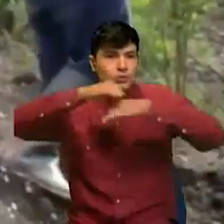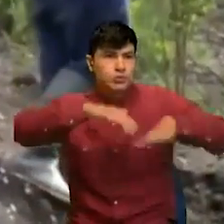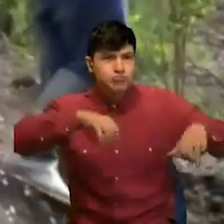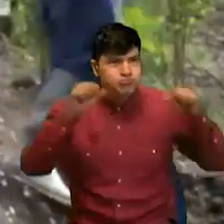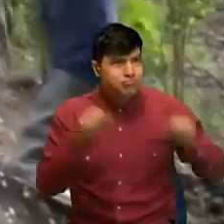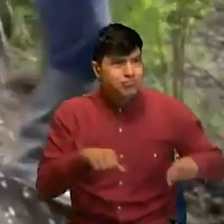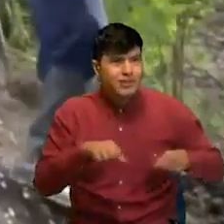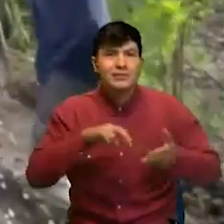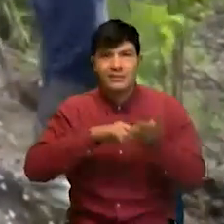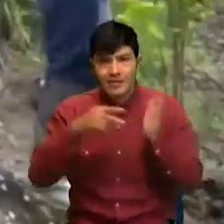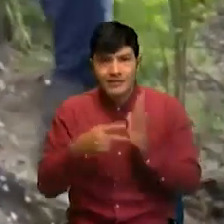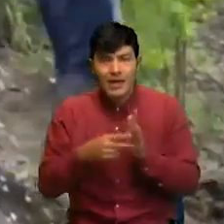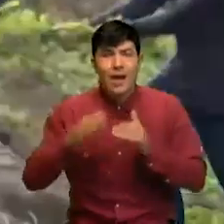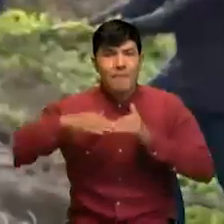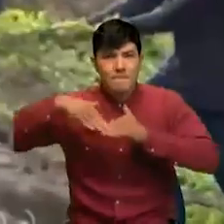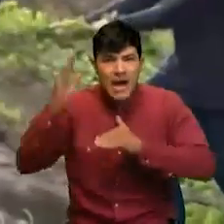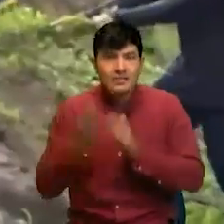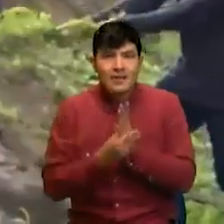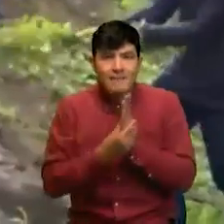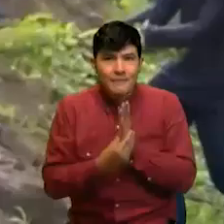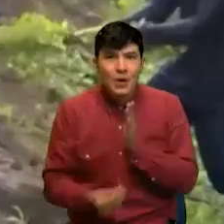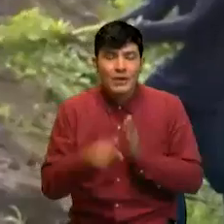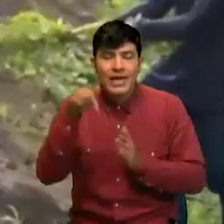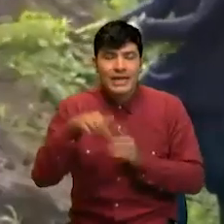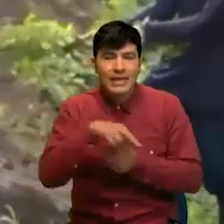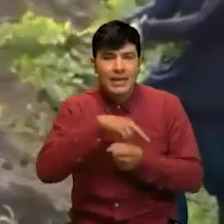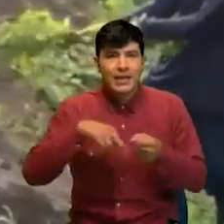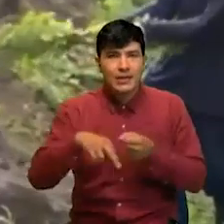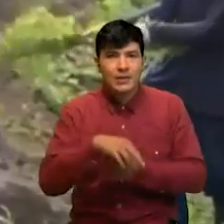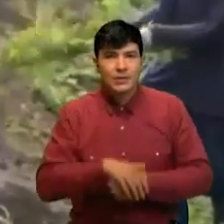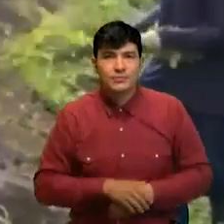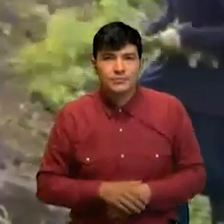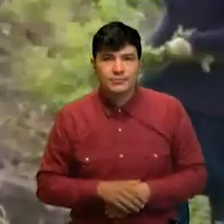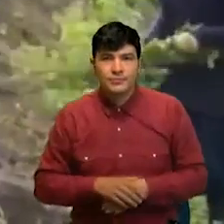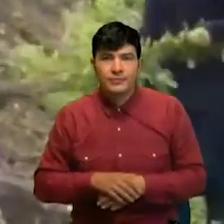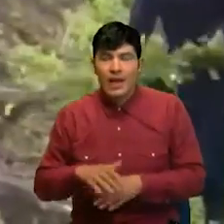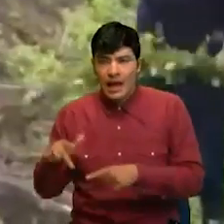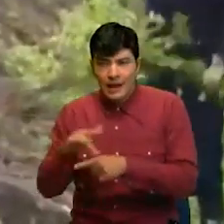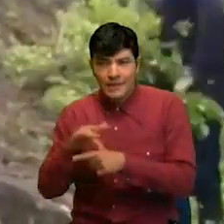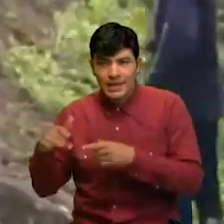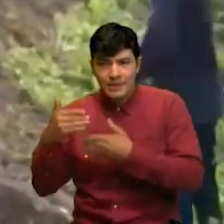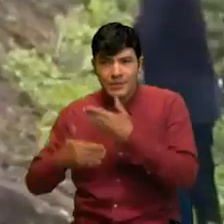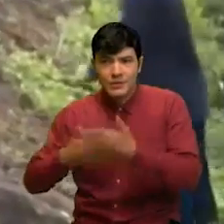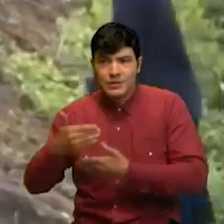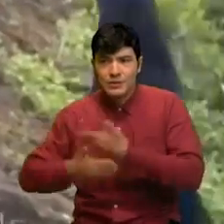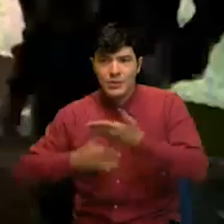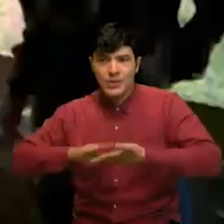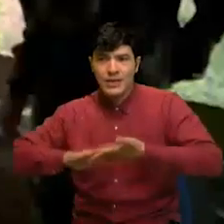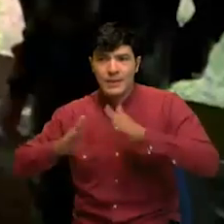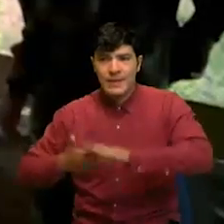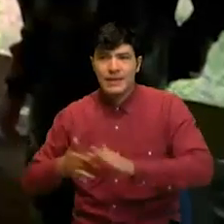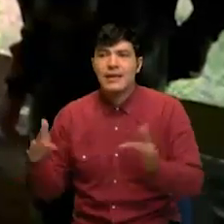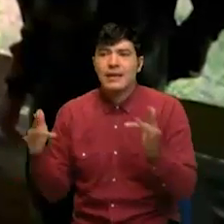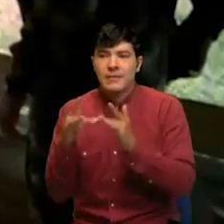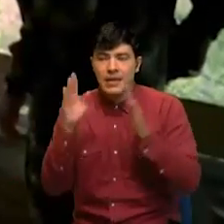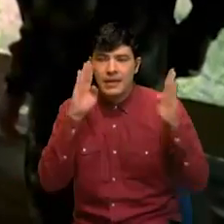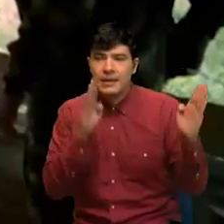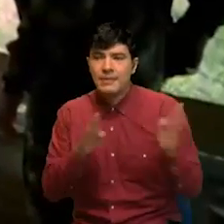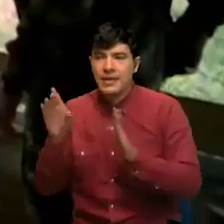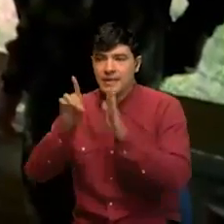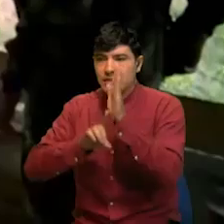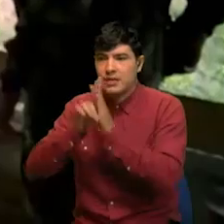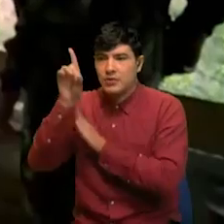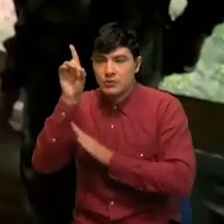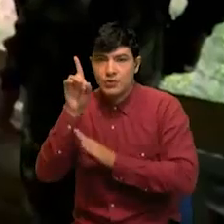va a haber más pobreza en nuestras regiones. Implementar el acuerdo de paz adecuadamente y el Plan Nacional de Desarrollo con enfoque